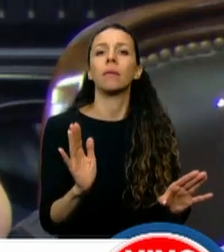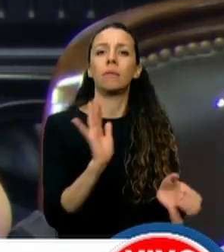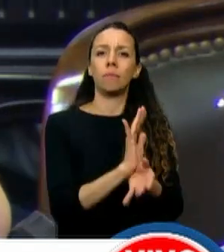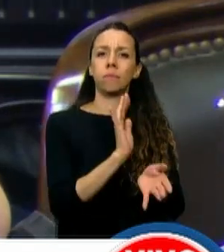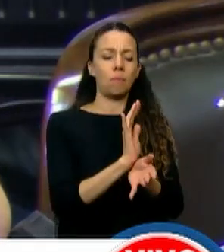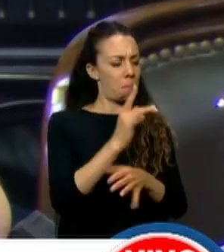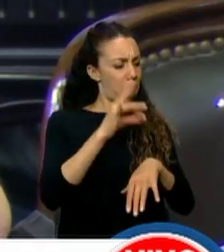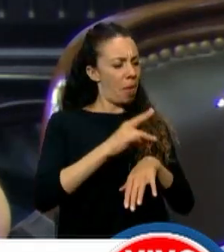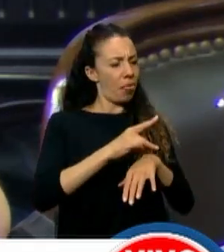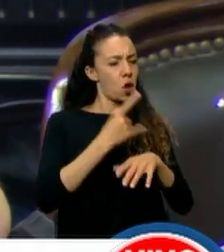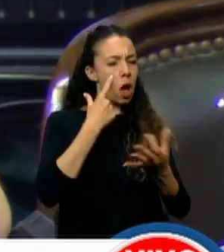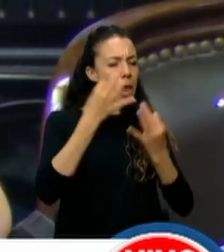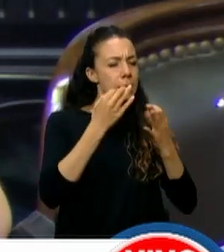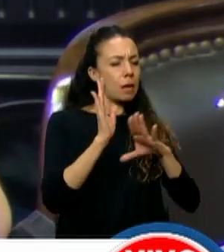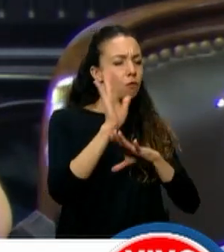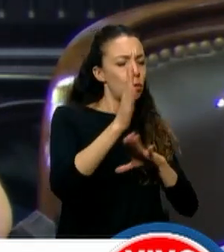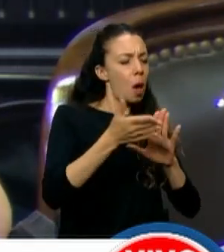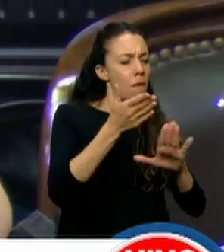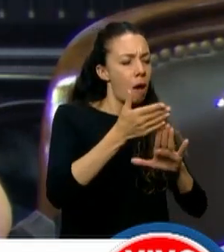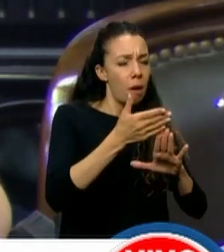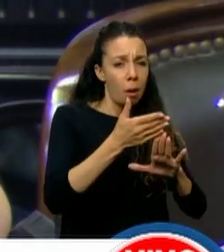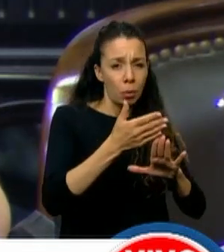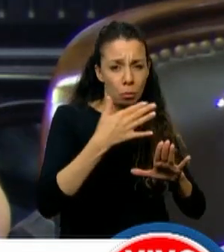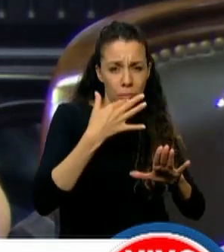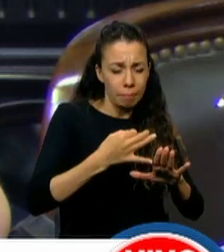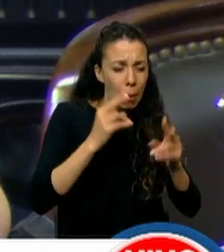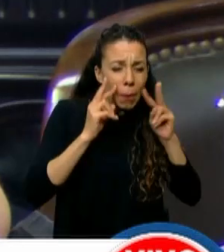real. Y esta fiebre es nuestra inflación.